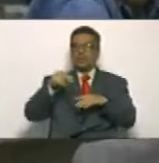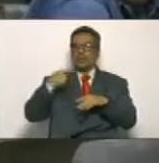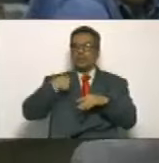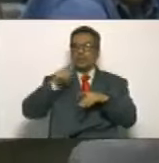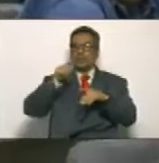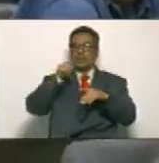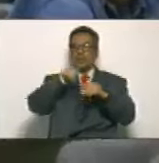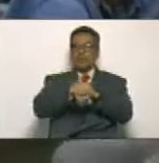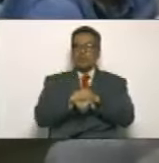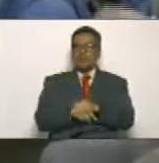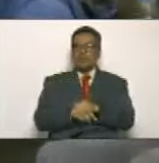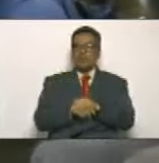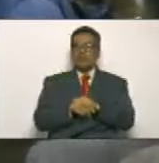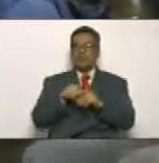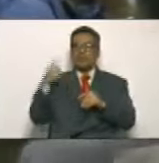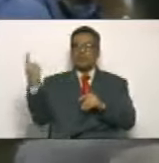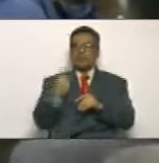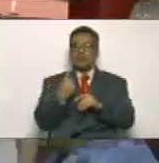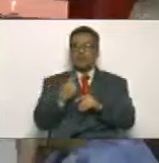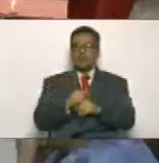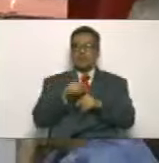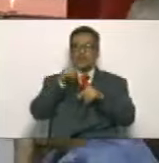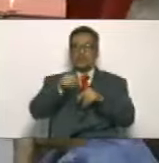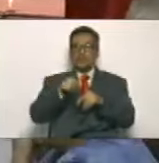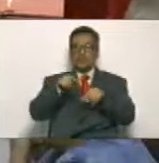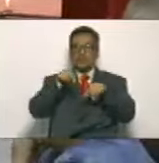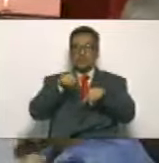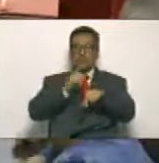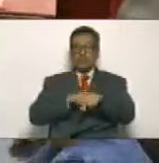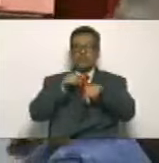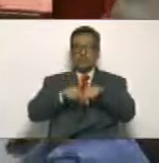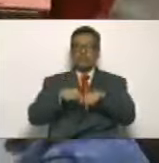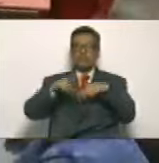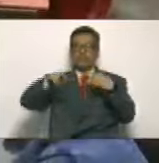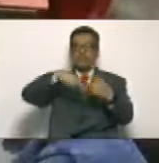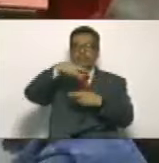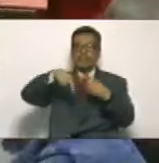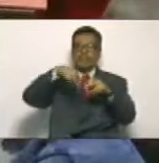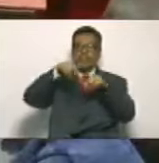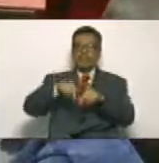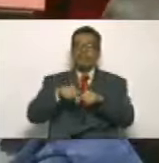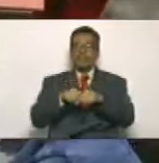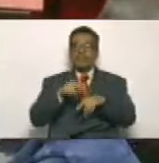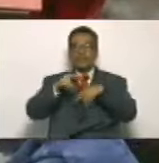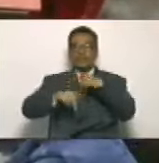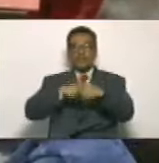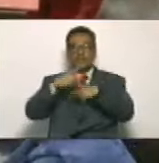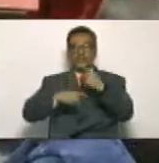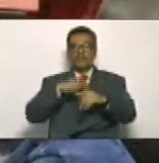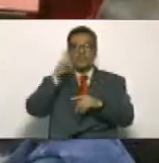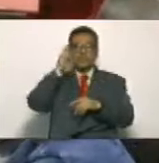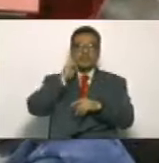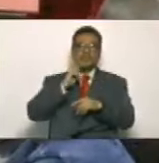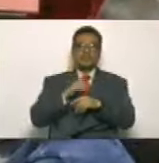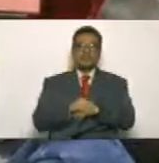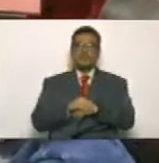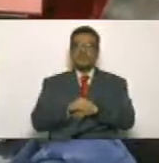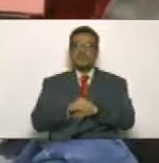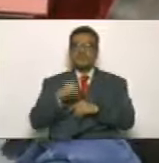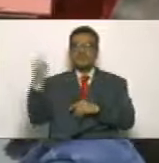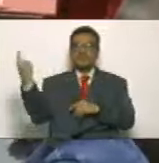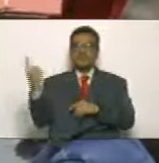allí. Pero llegó ese por ahora. Llegó la revolución, llegó el proceso bolivariano,